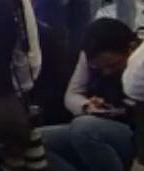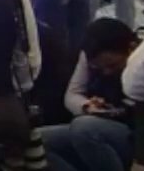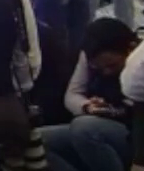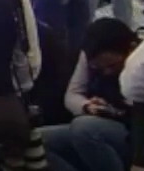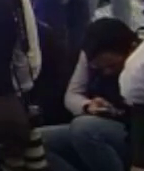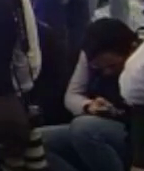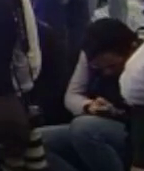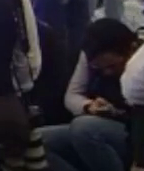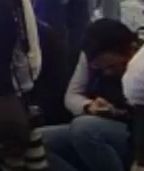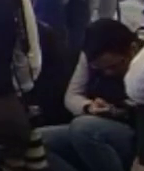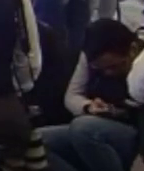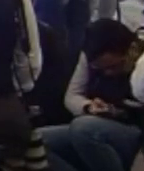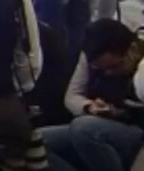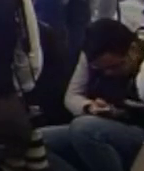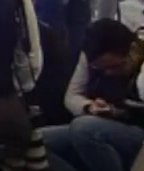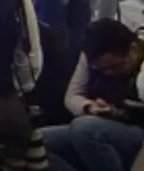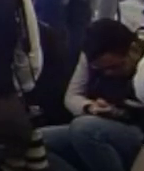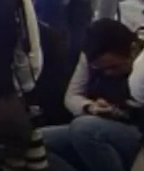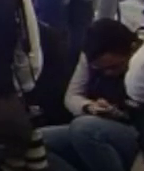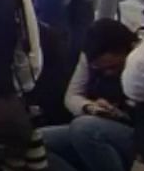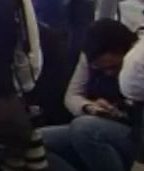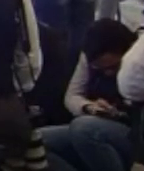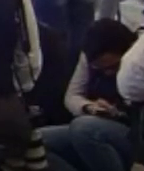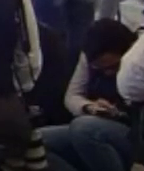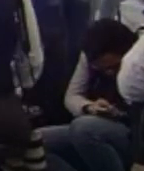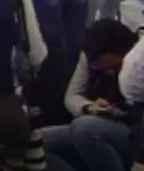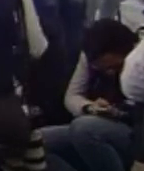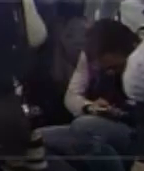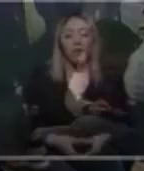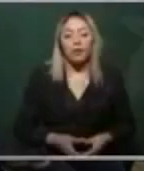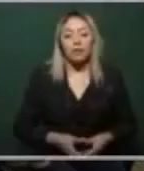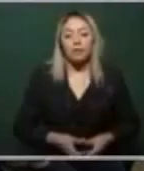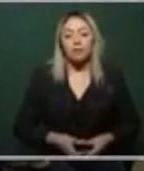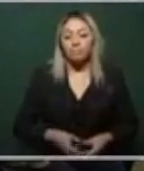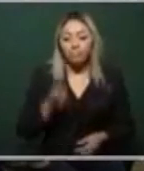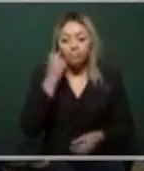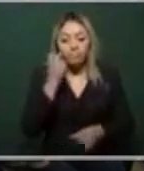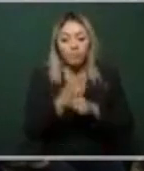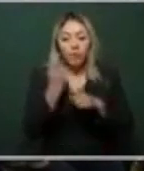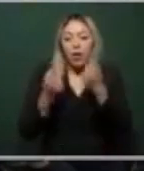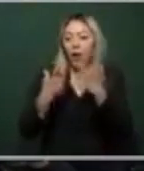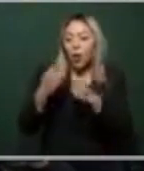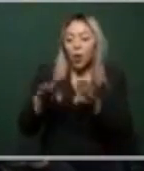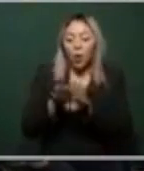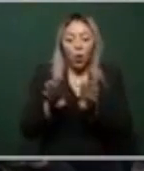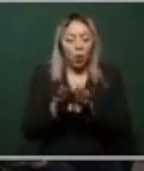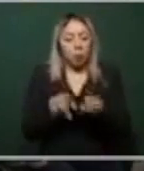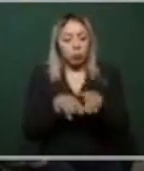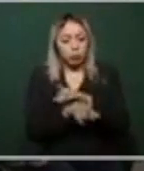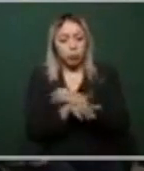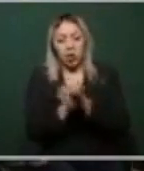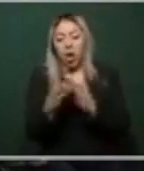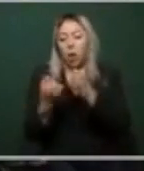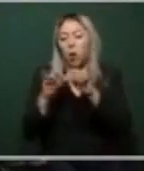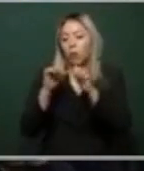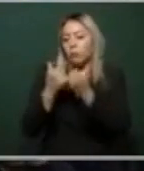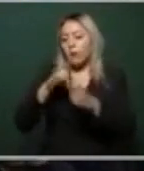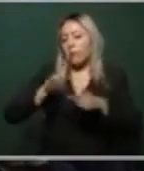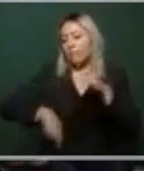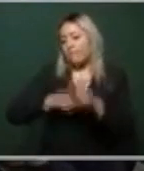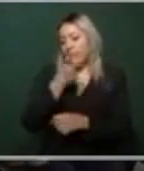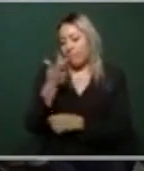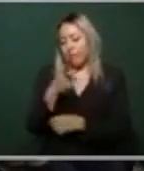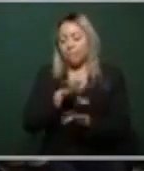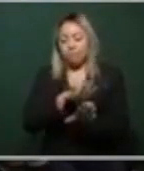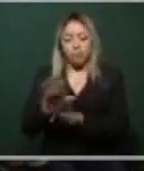posibles pretensiones de actos de corrupción toda vez de que a las organizaciones ya se les quitaron los recursos? Esa es mi primera pregunta. La segunda,